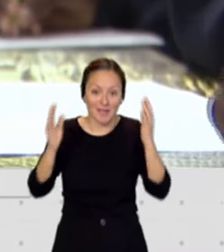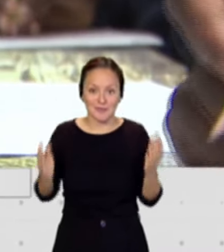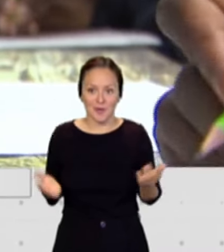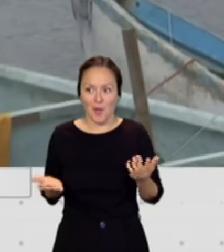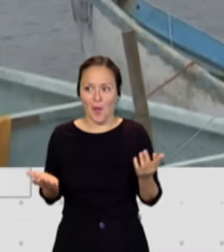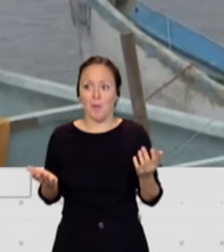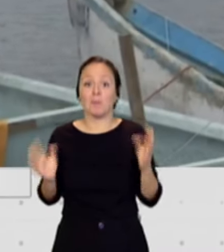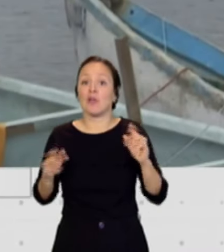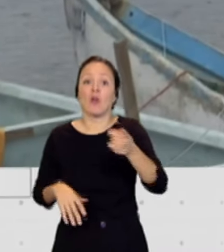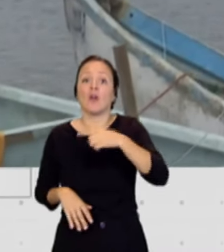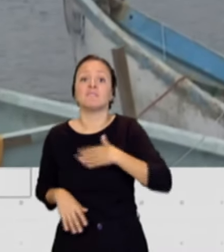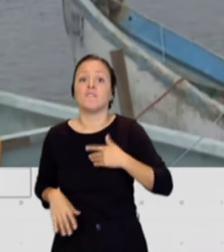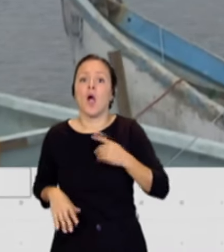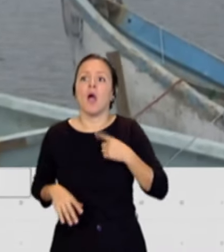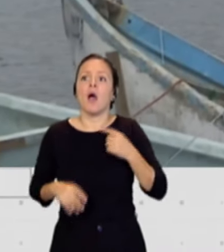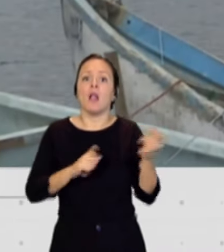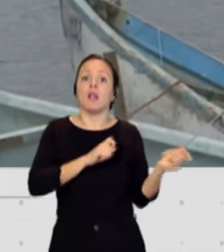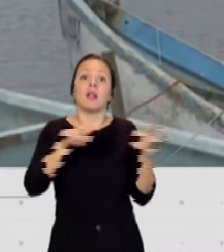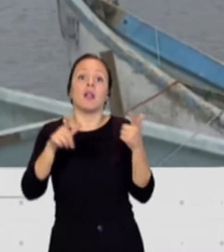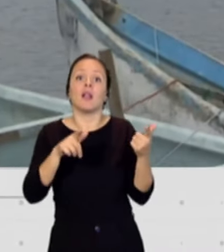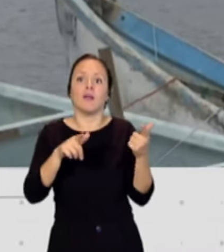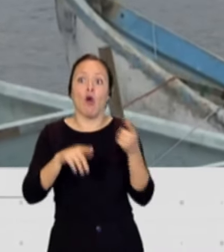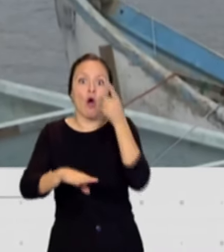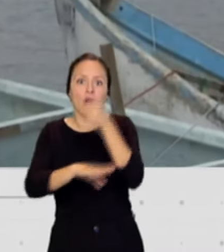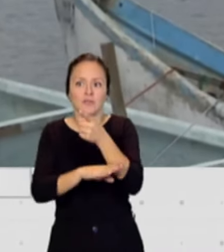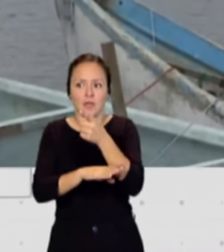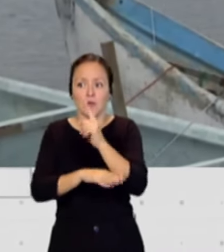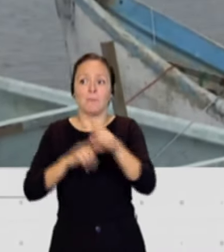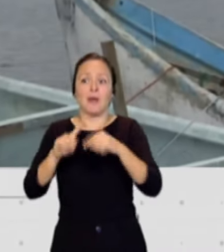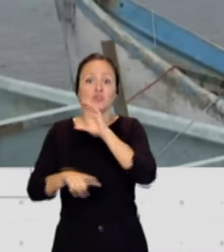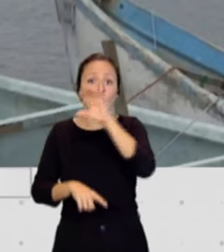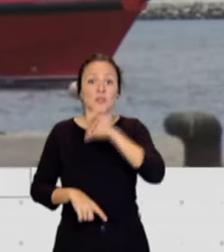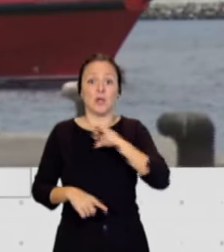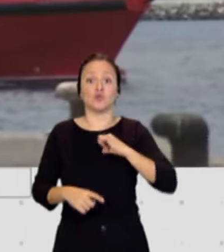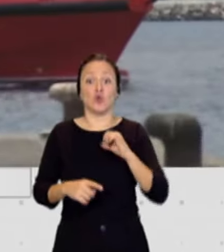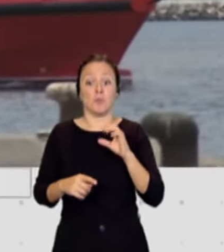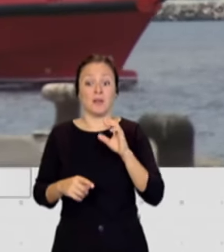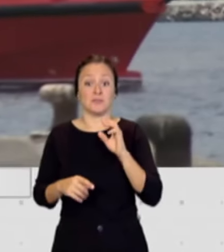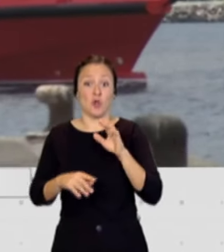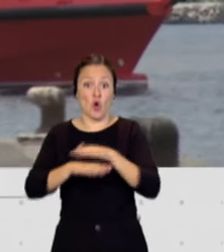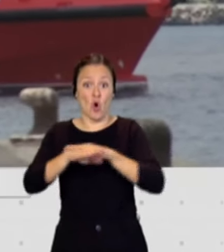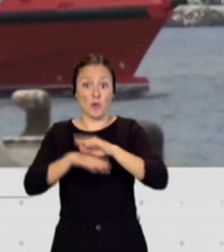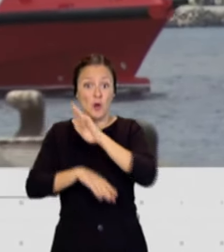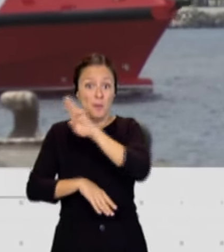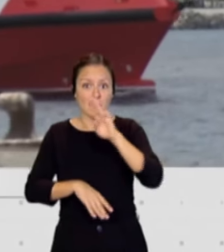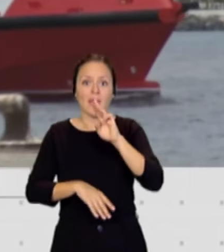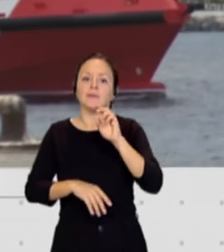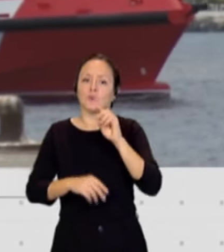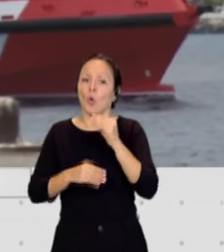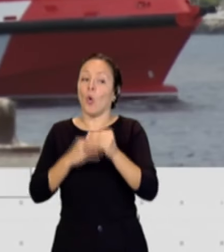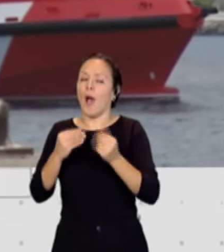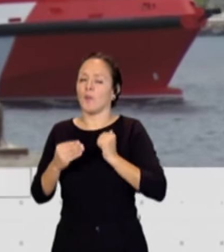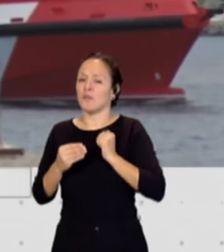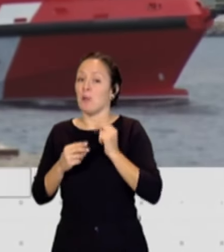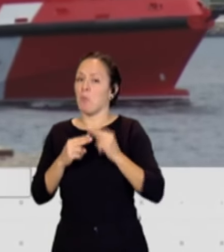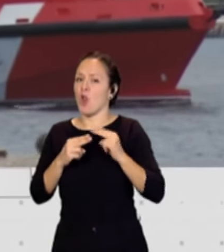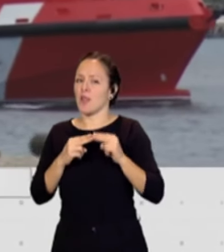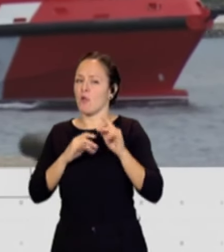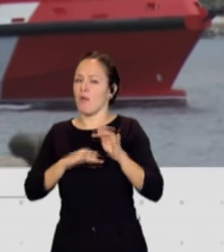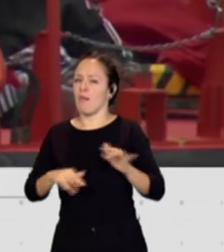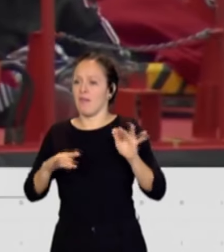quieren es que se les lleve y además están haciendo yo creo que algunas comunidades autónomas del PP están haciendo un uso político de este tema que eso sí que es triste o sea eso no tiene